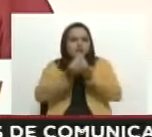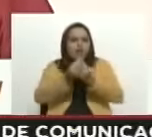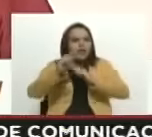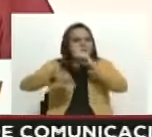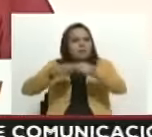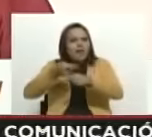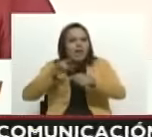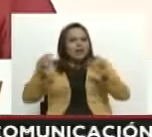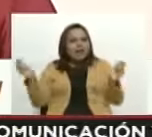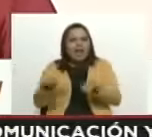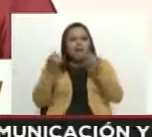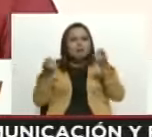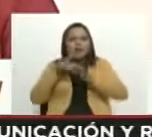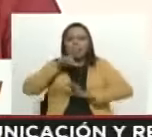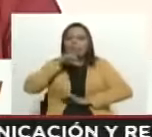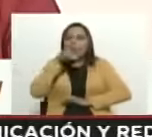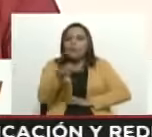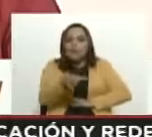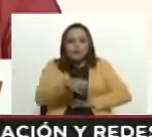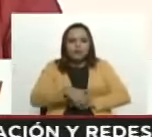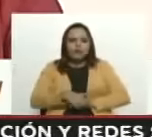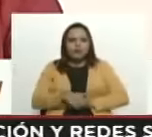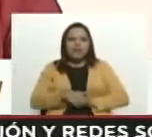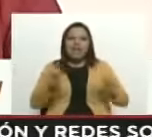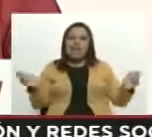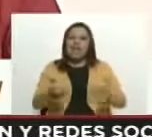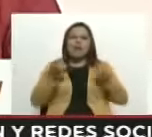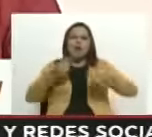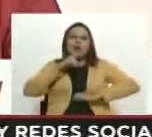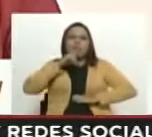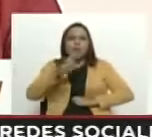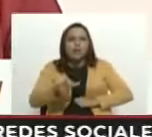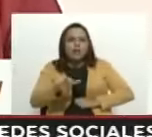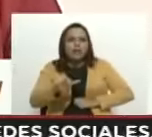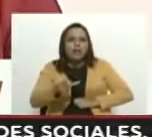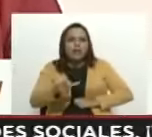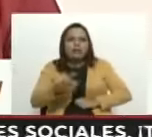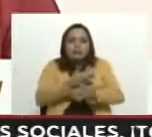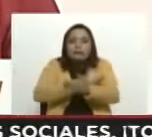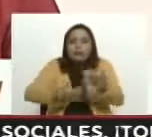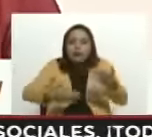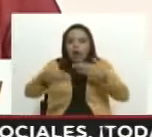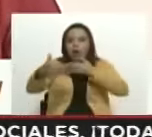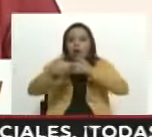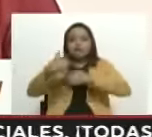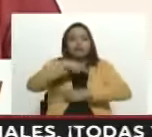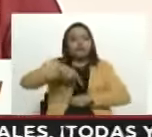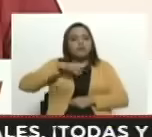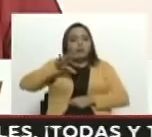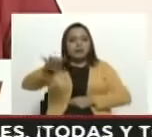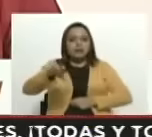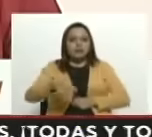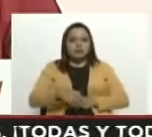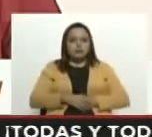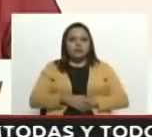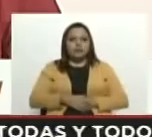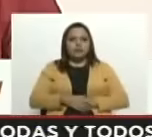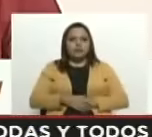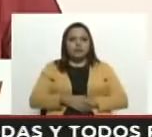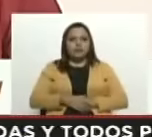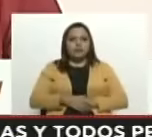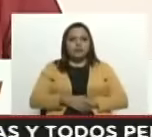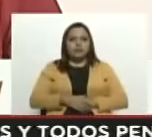campaña terrible. Una campaña, yo diría que hasta sanguinaria contra nuestro país. De